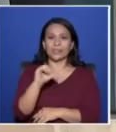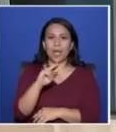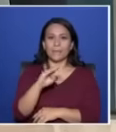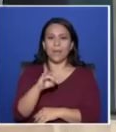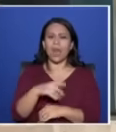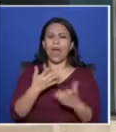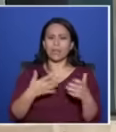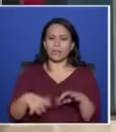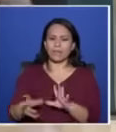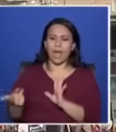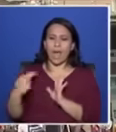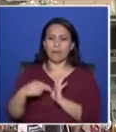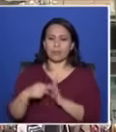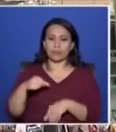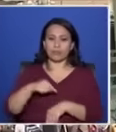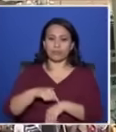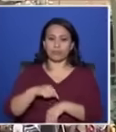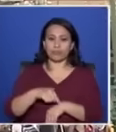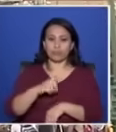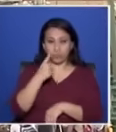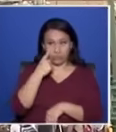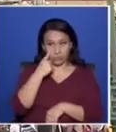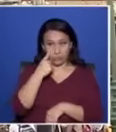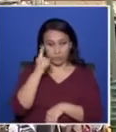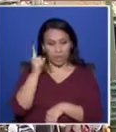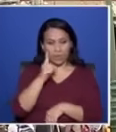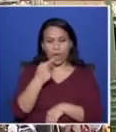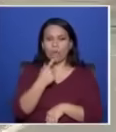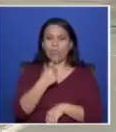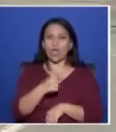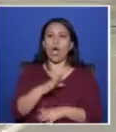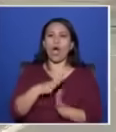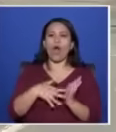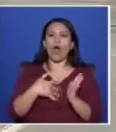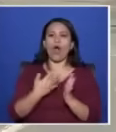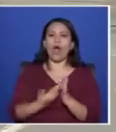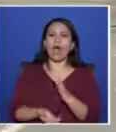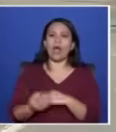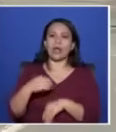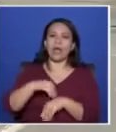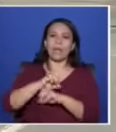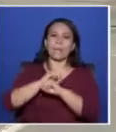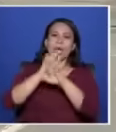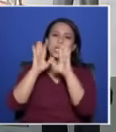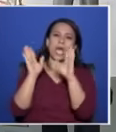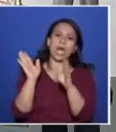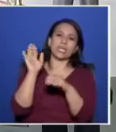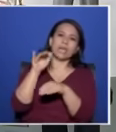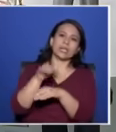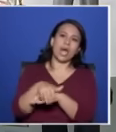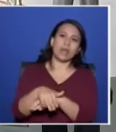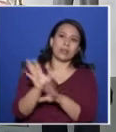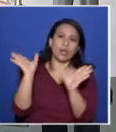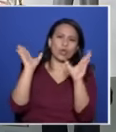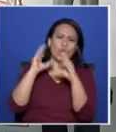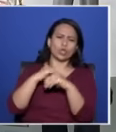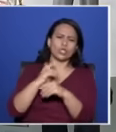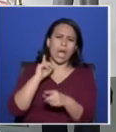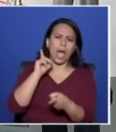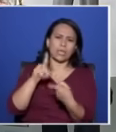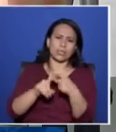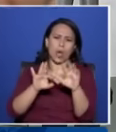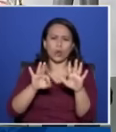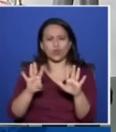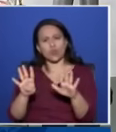carnaval adaptados a la semaforización, pero no especificó en qué horario se realizarán. Nosotros estamos preparando